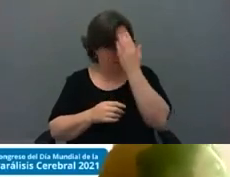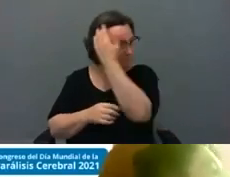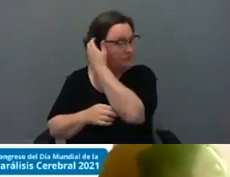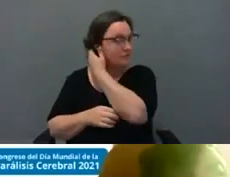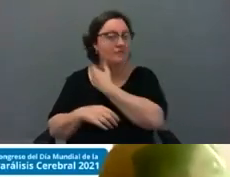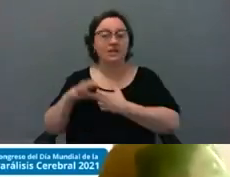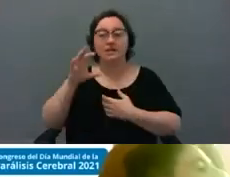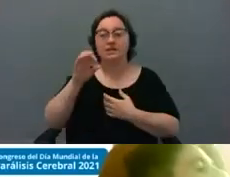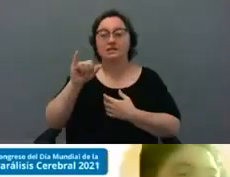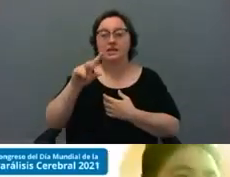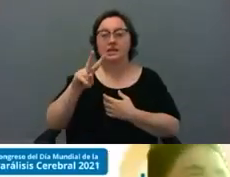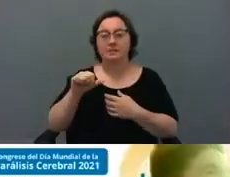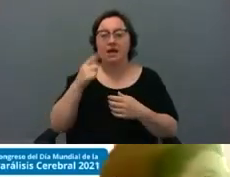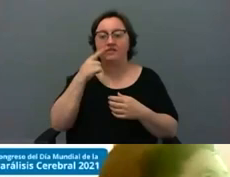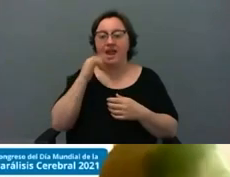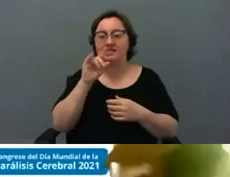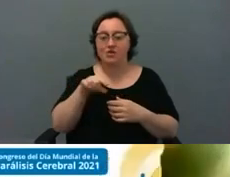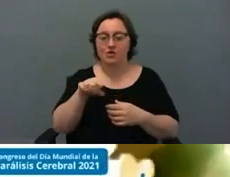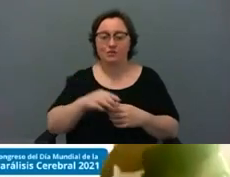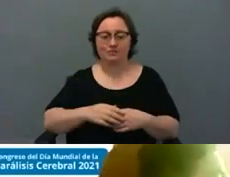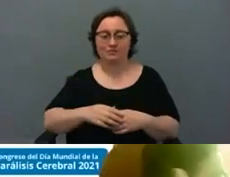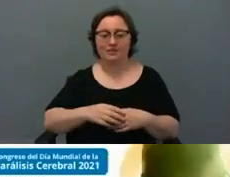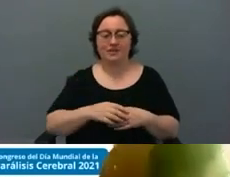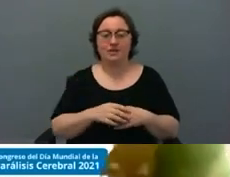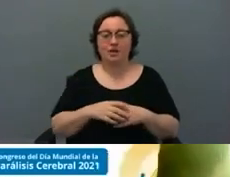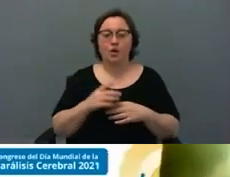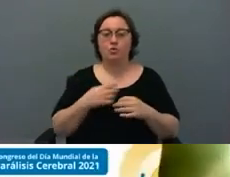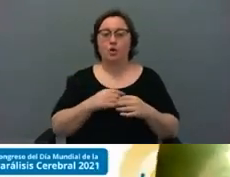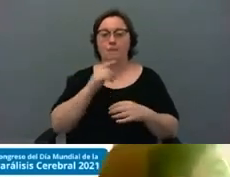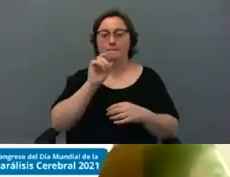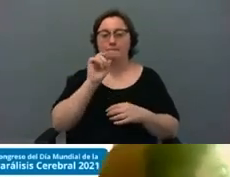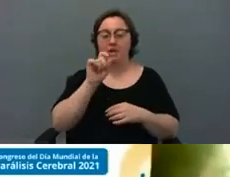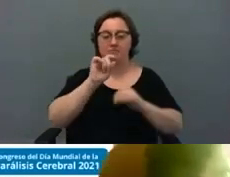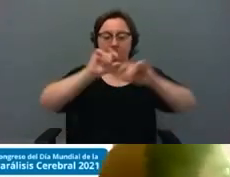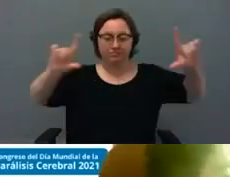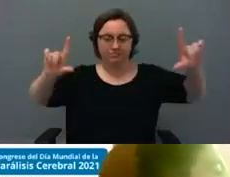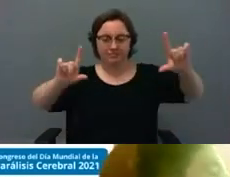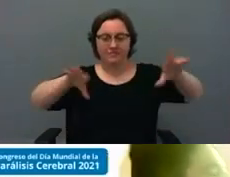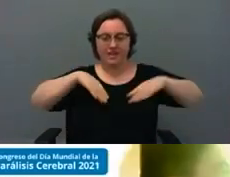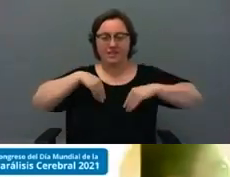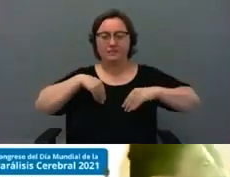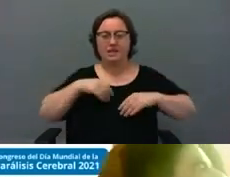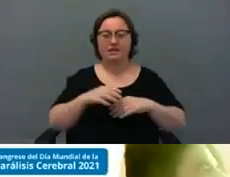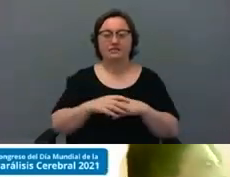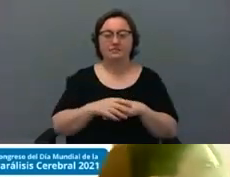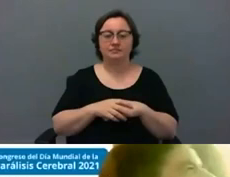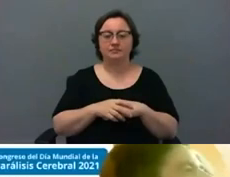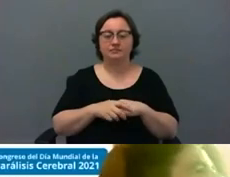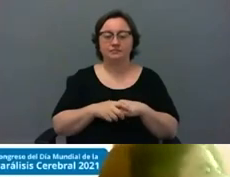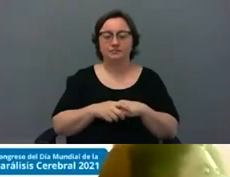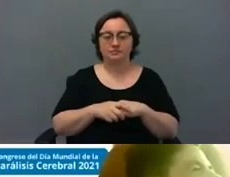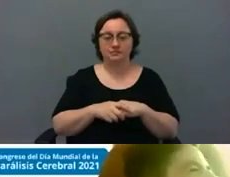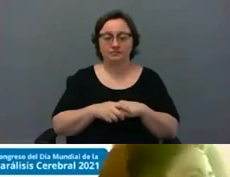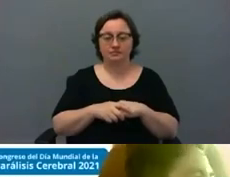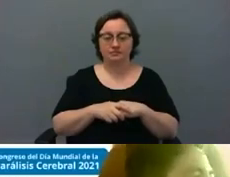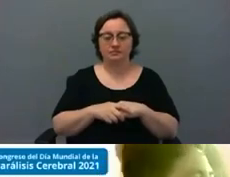Silvia, ¿sigues conectada? Te acabo de enviar el mensaje, ¿vale? Tendrías que darle a cancelar. No.